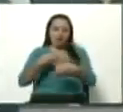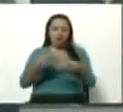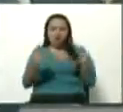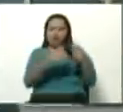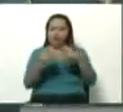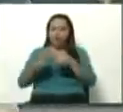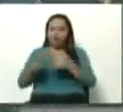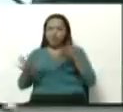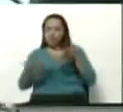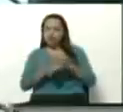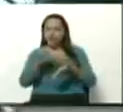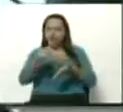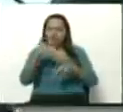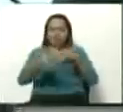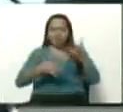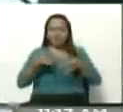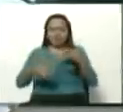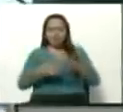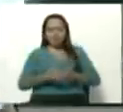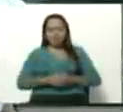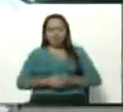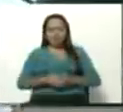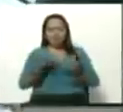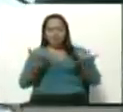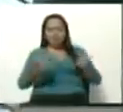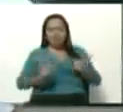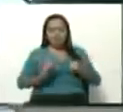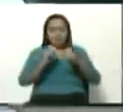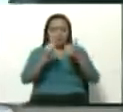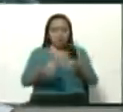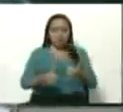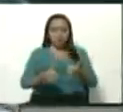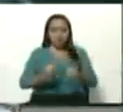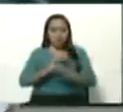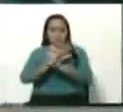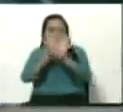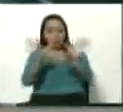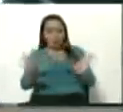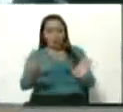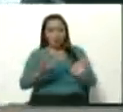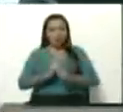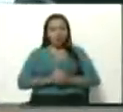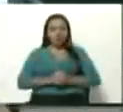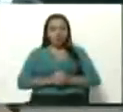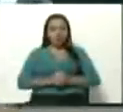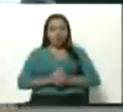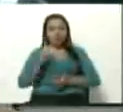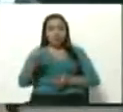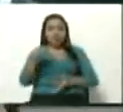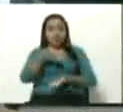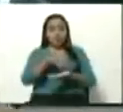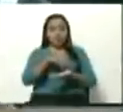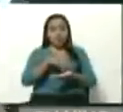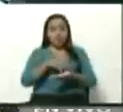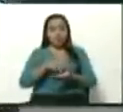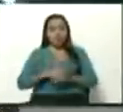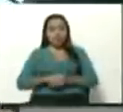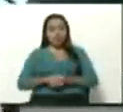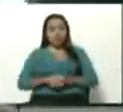es esta sesión que ha iniciado desde tempranas horas y que cuenta además con la presencia del